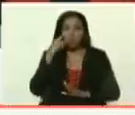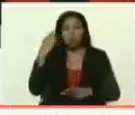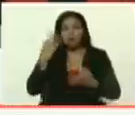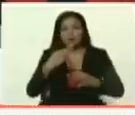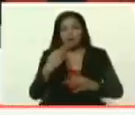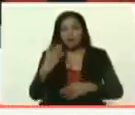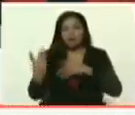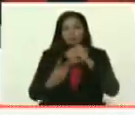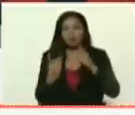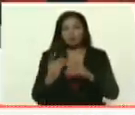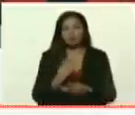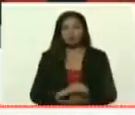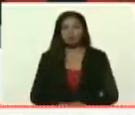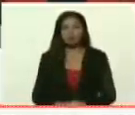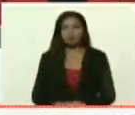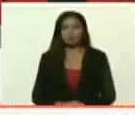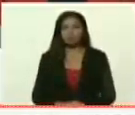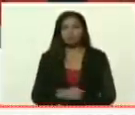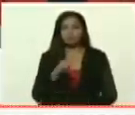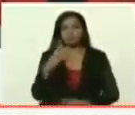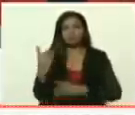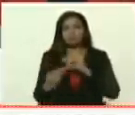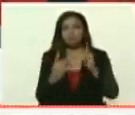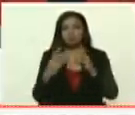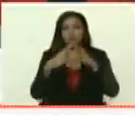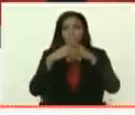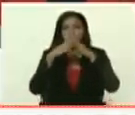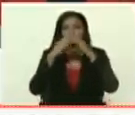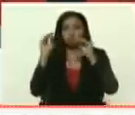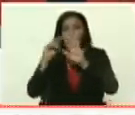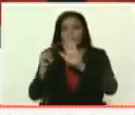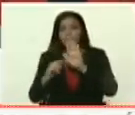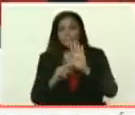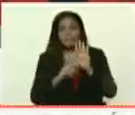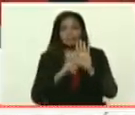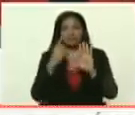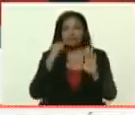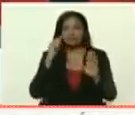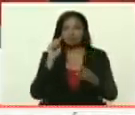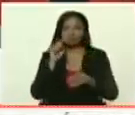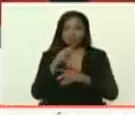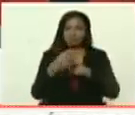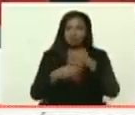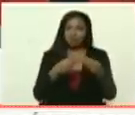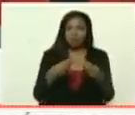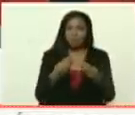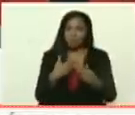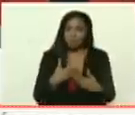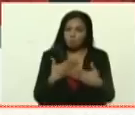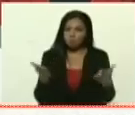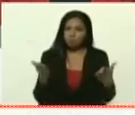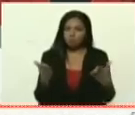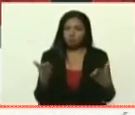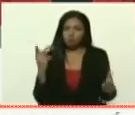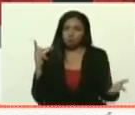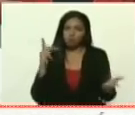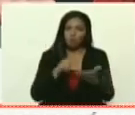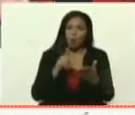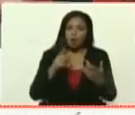diálogo. Y en el diálogo todas las partes tienen que sentarse y estar dispuestos a ceder